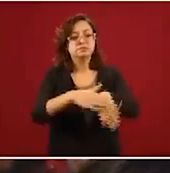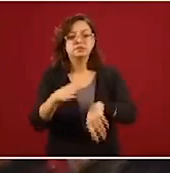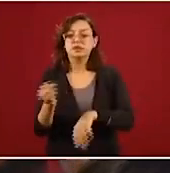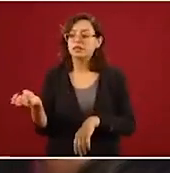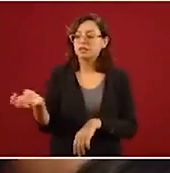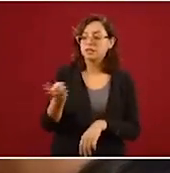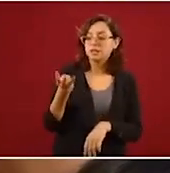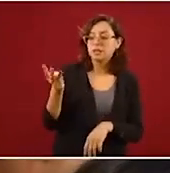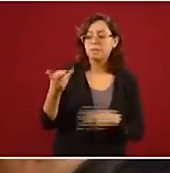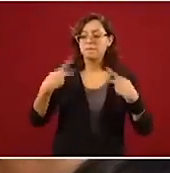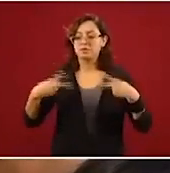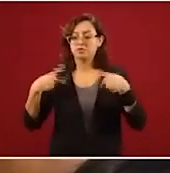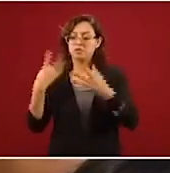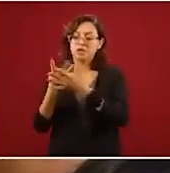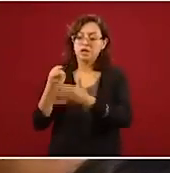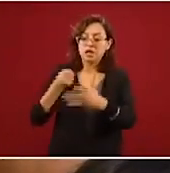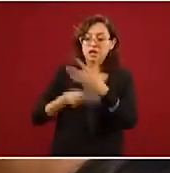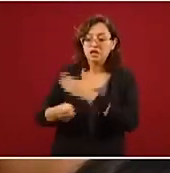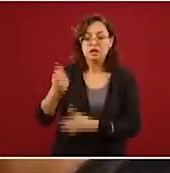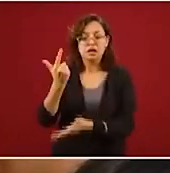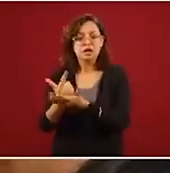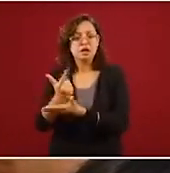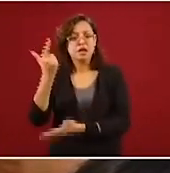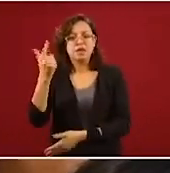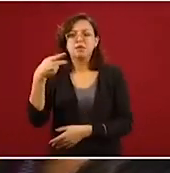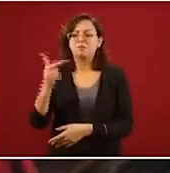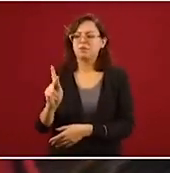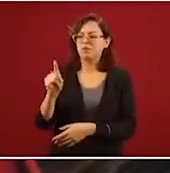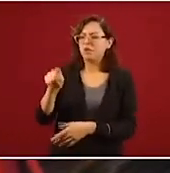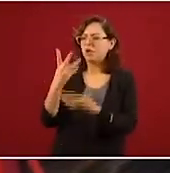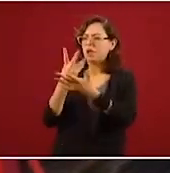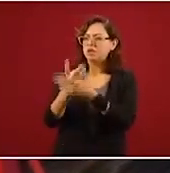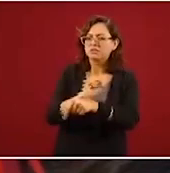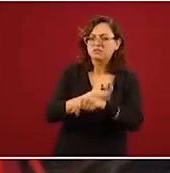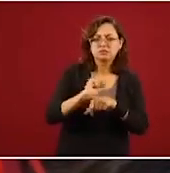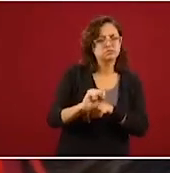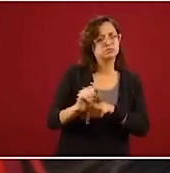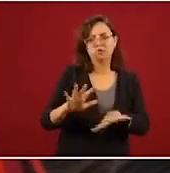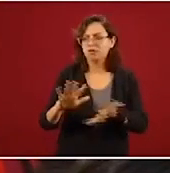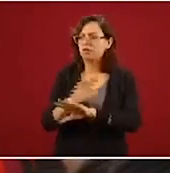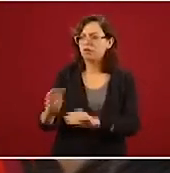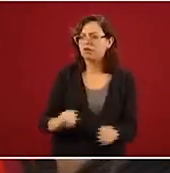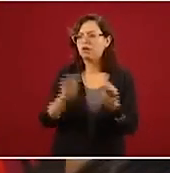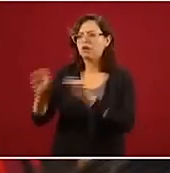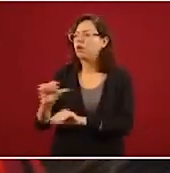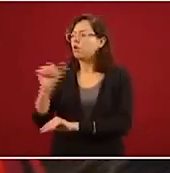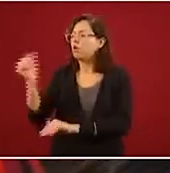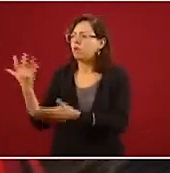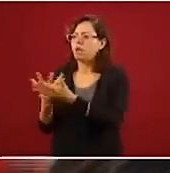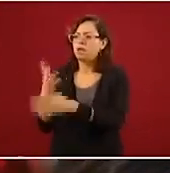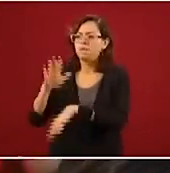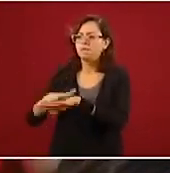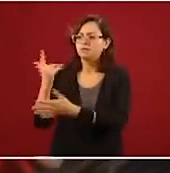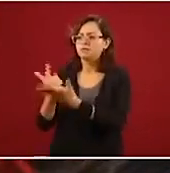se encuentran en cárceles de mediana pues sean trasladados a los de máxima seguridad para evitar este tipo